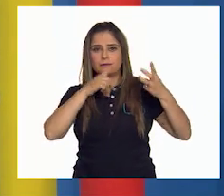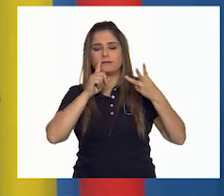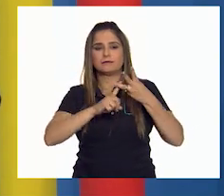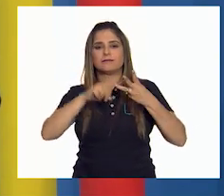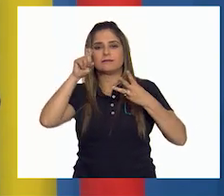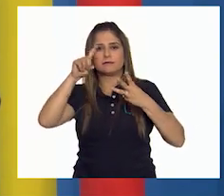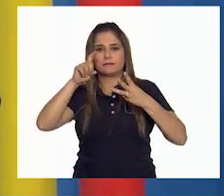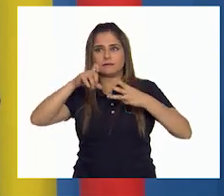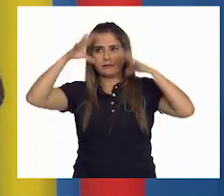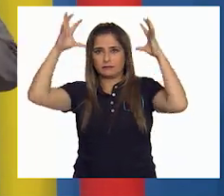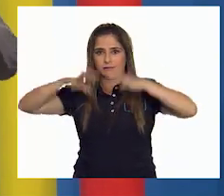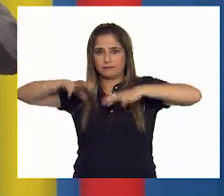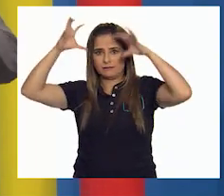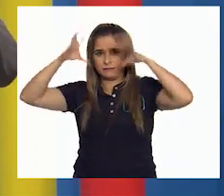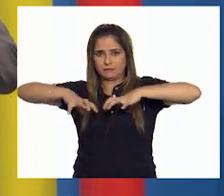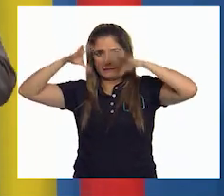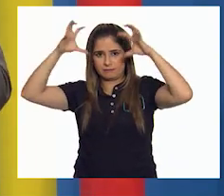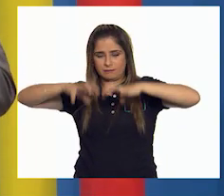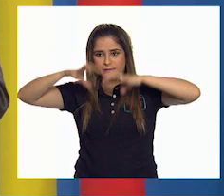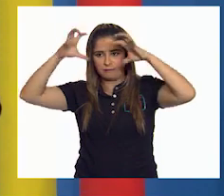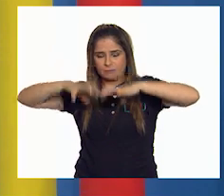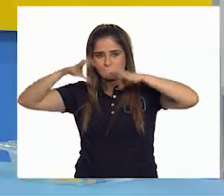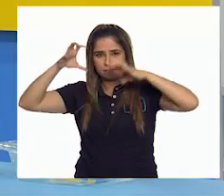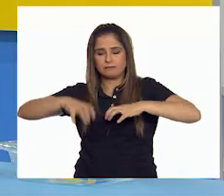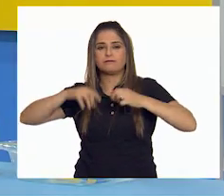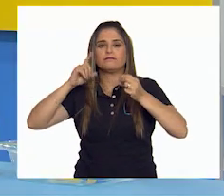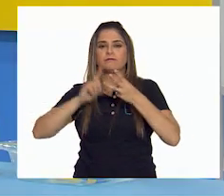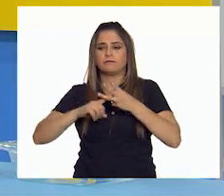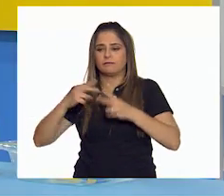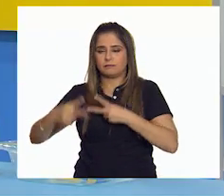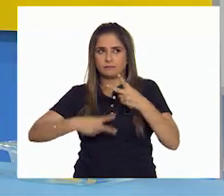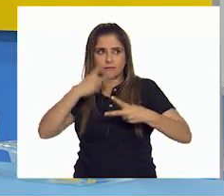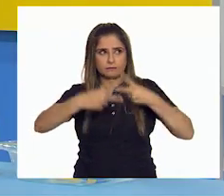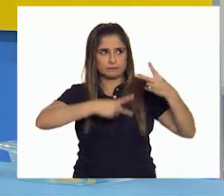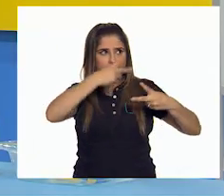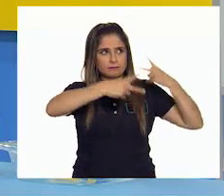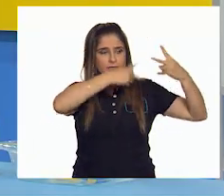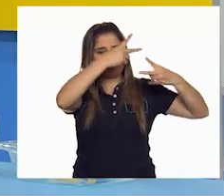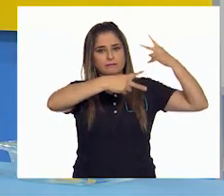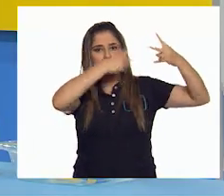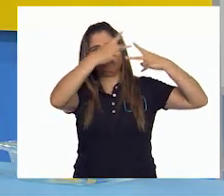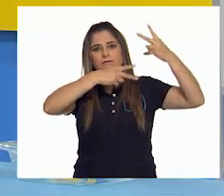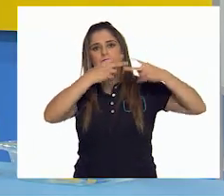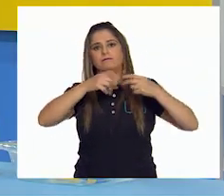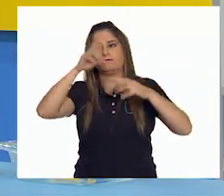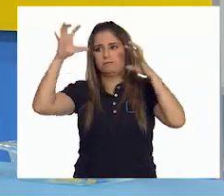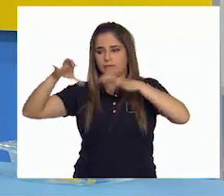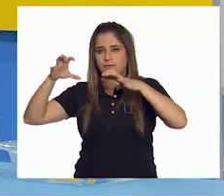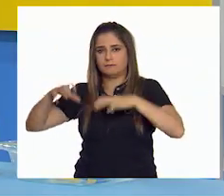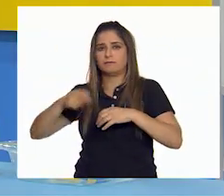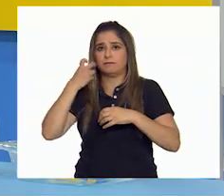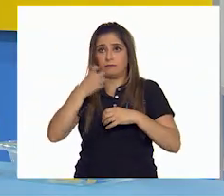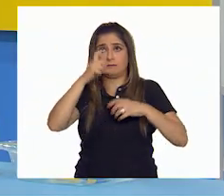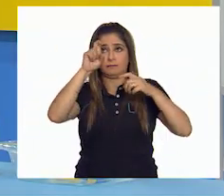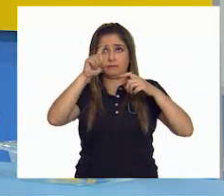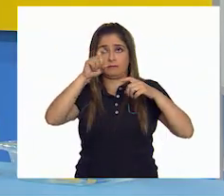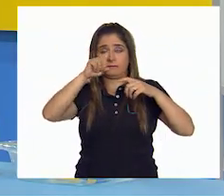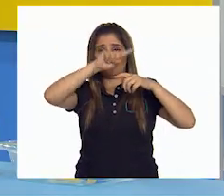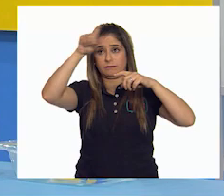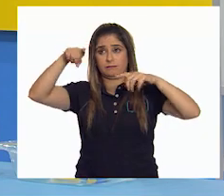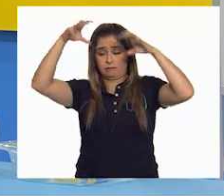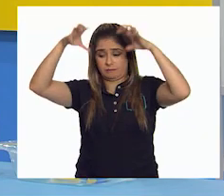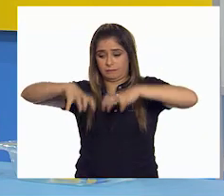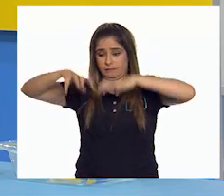y precipitación, que se repiten constantemente. Bien, una vez que el agua precipita de las nubes, sucede el proceso